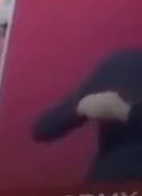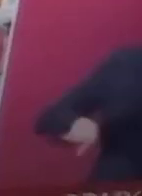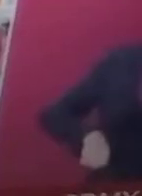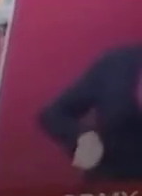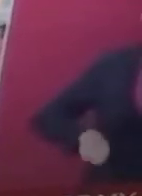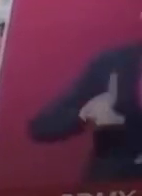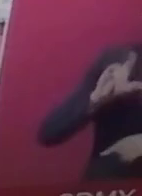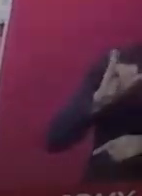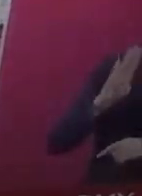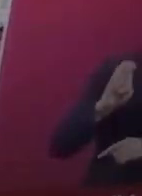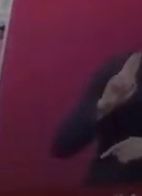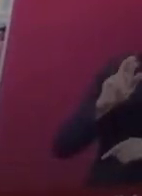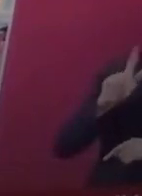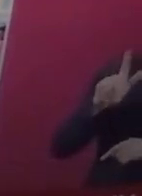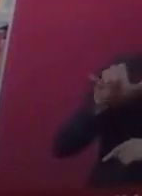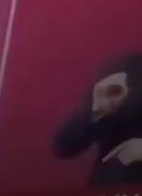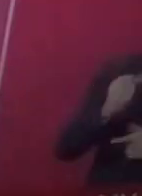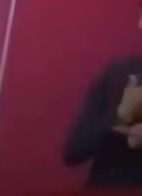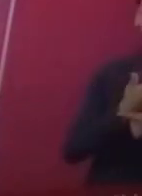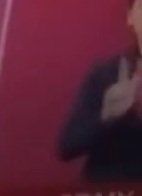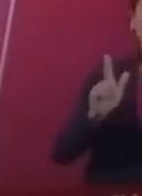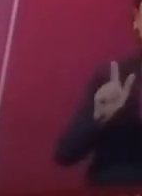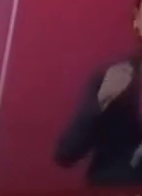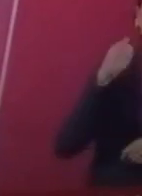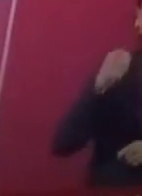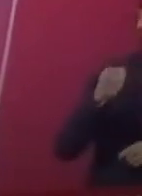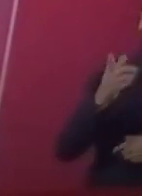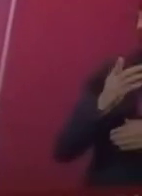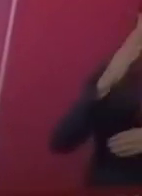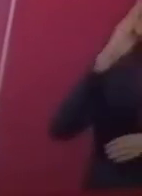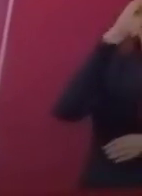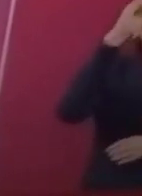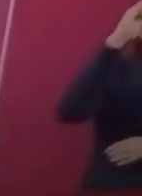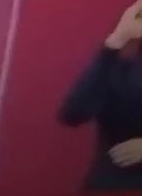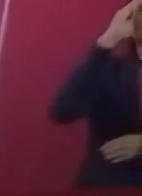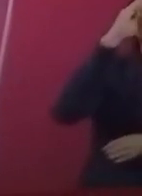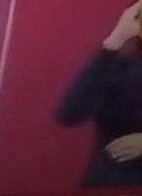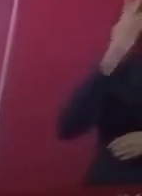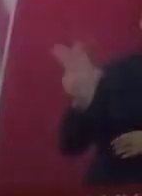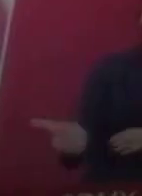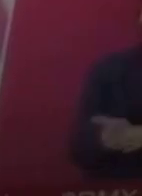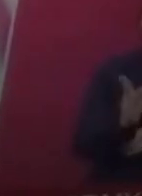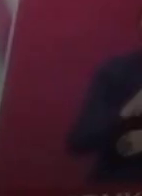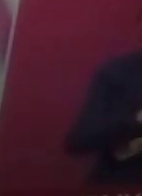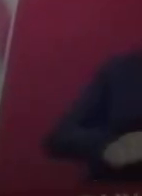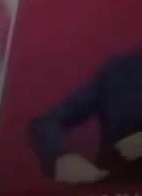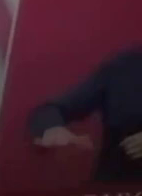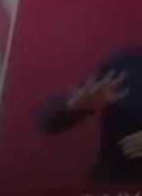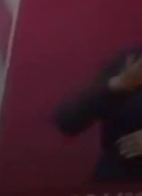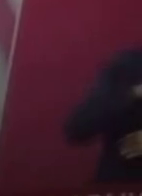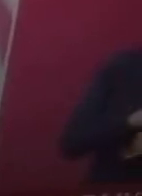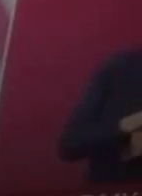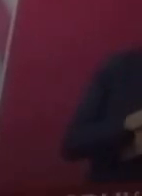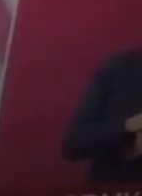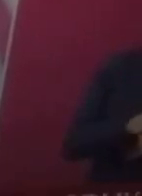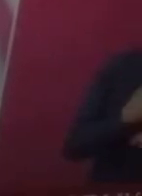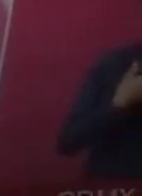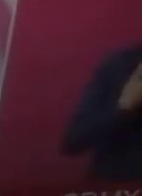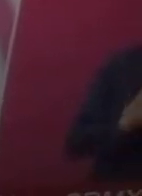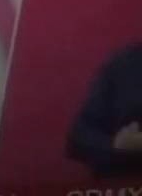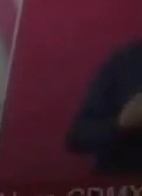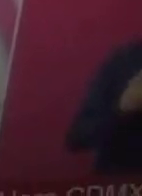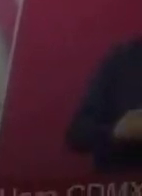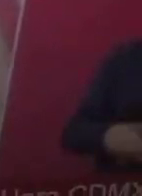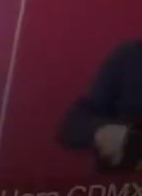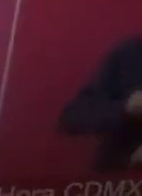de que entre un pueblo fuerte y uno débil, el desierto. Es una frase